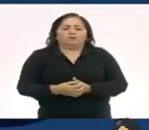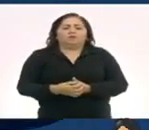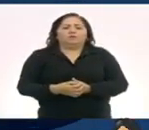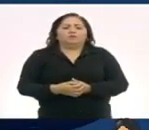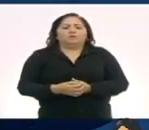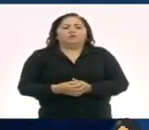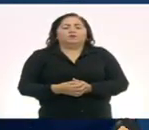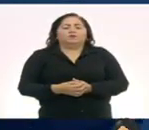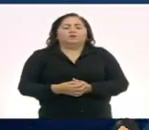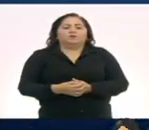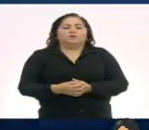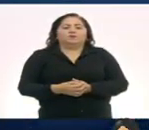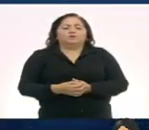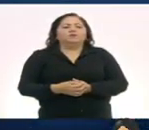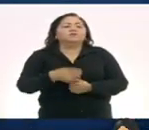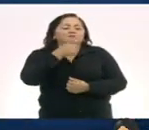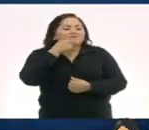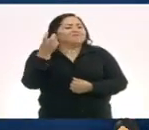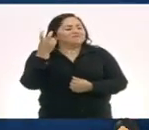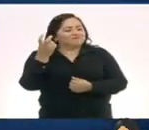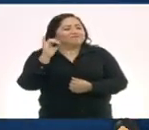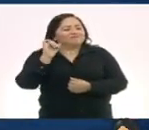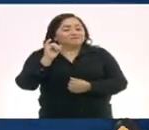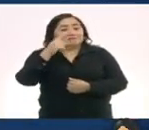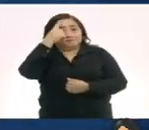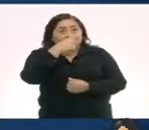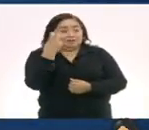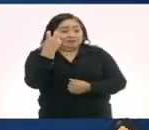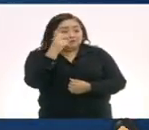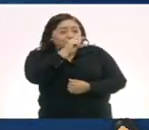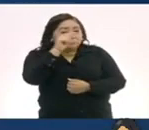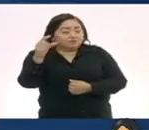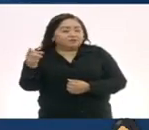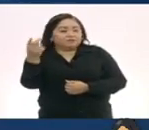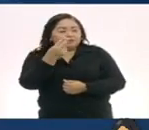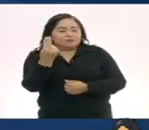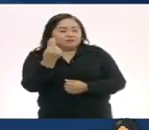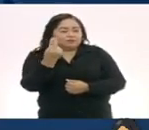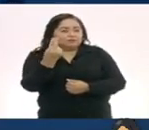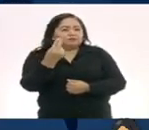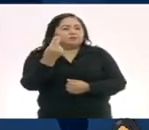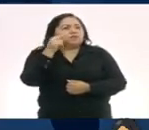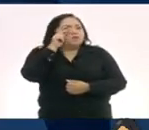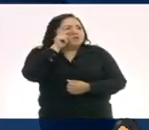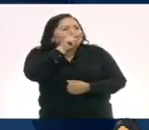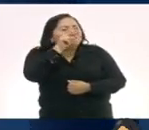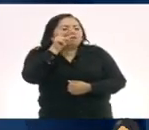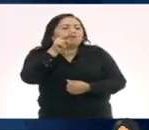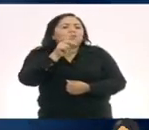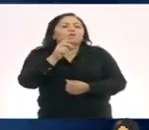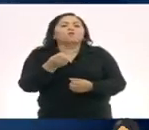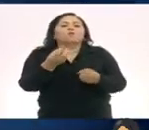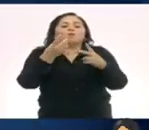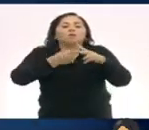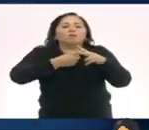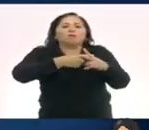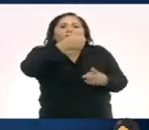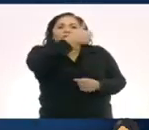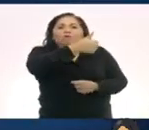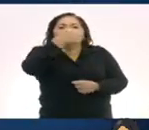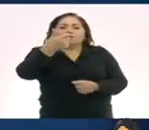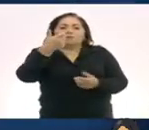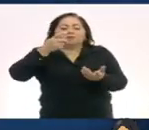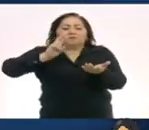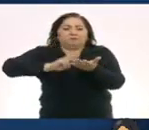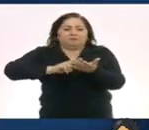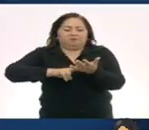pesos? ¿Cierto? Así es. Y para eso vamos a tener que ver cuánto equivale cada uno de los pesos,